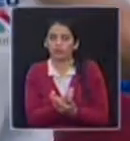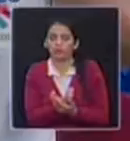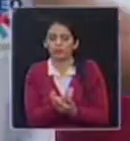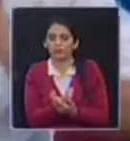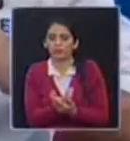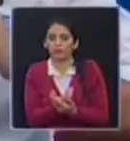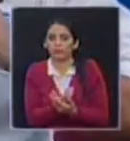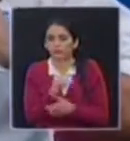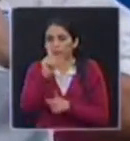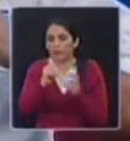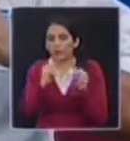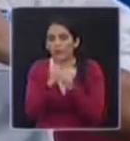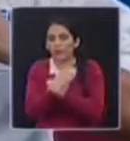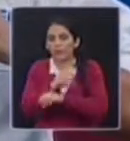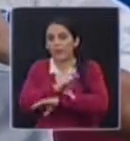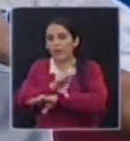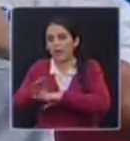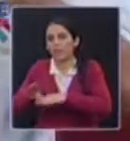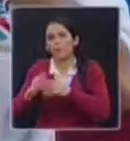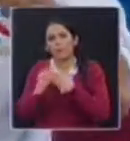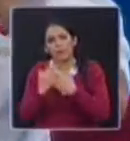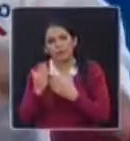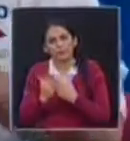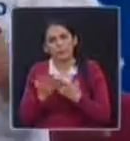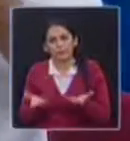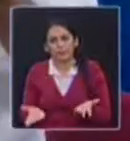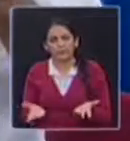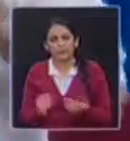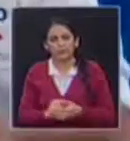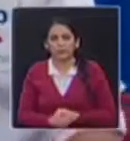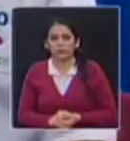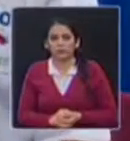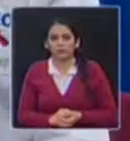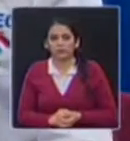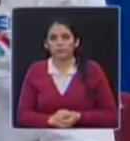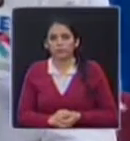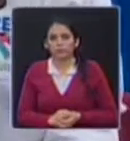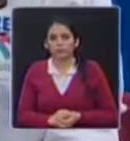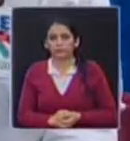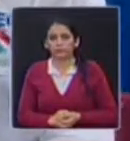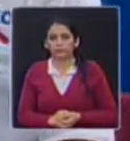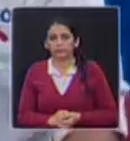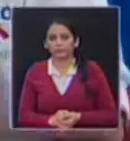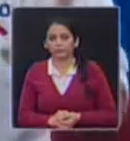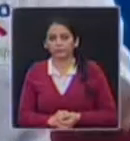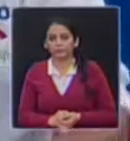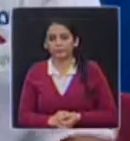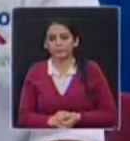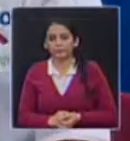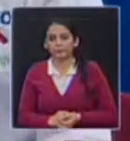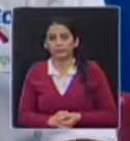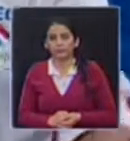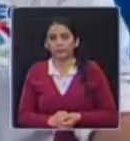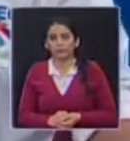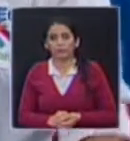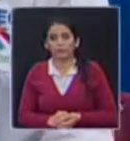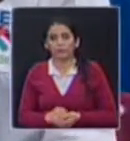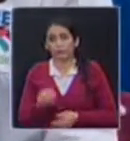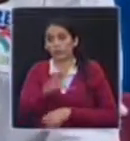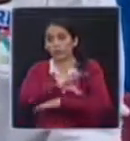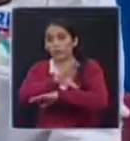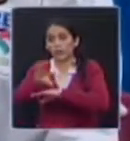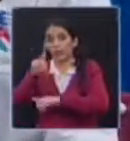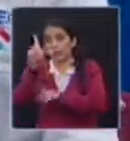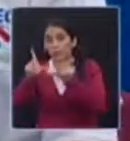competitivo. Bajen los costos de producción. También esto le afecta, obviamente, al ciudadano común. Hoy en día una